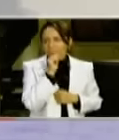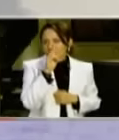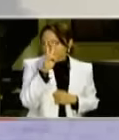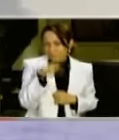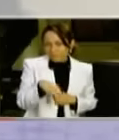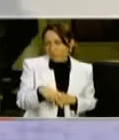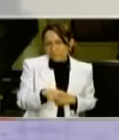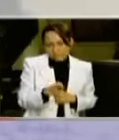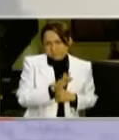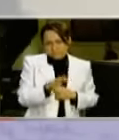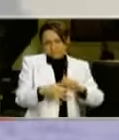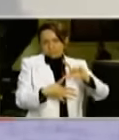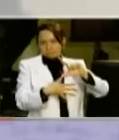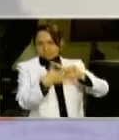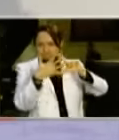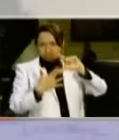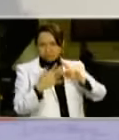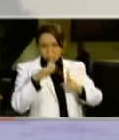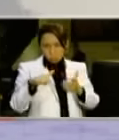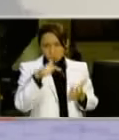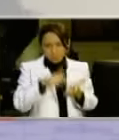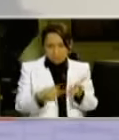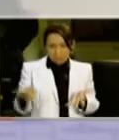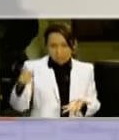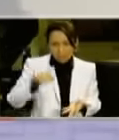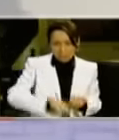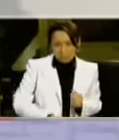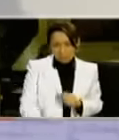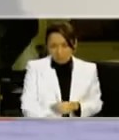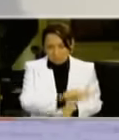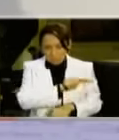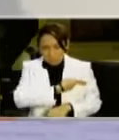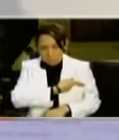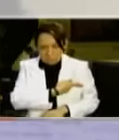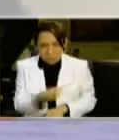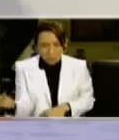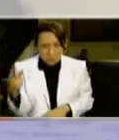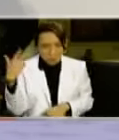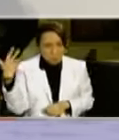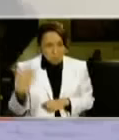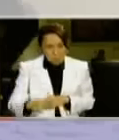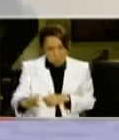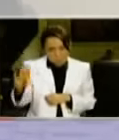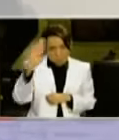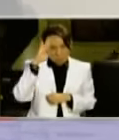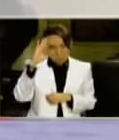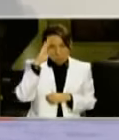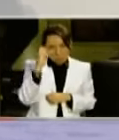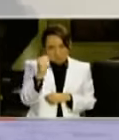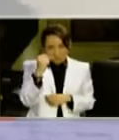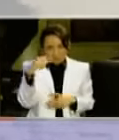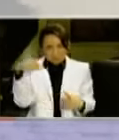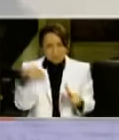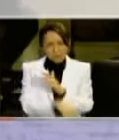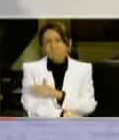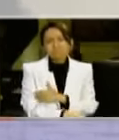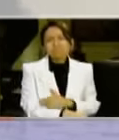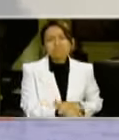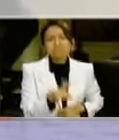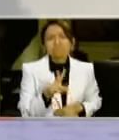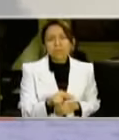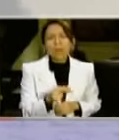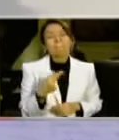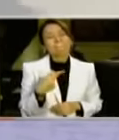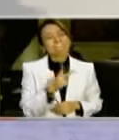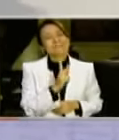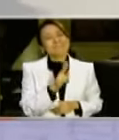más pobre del mundo, pero somos la más injusta del mundo. Resolver esos problemas significa fortalecer la nacionalidad.